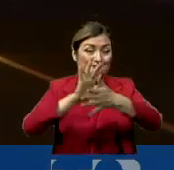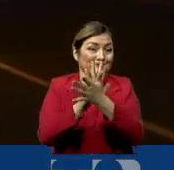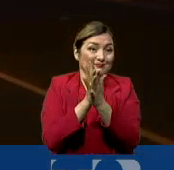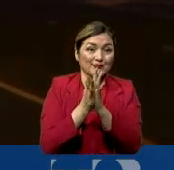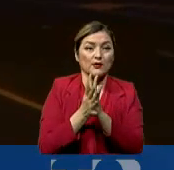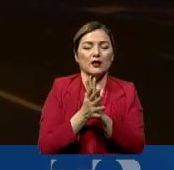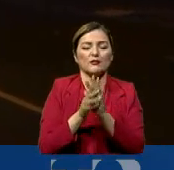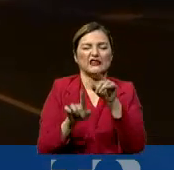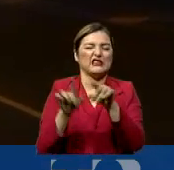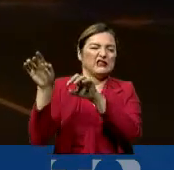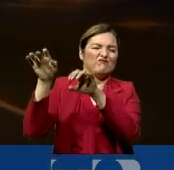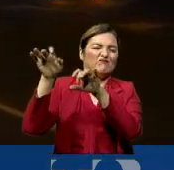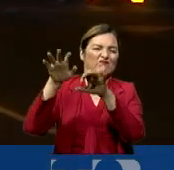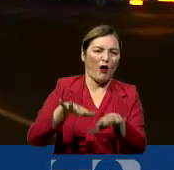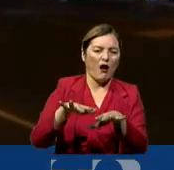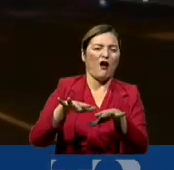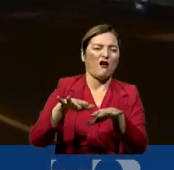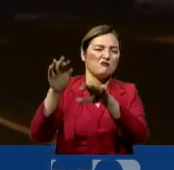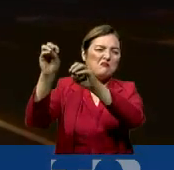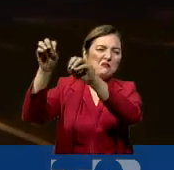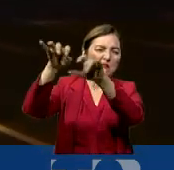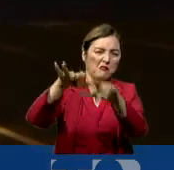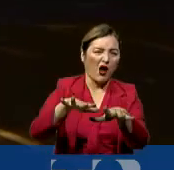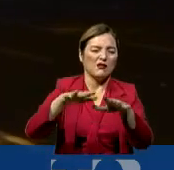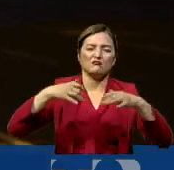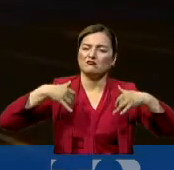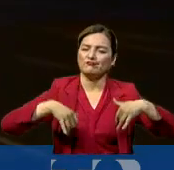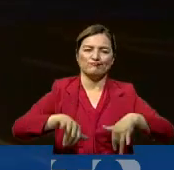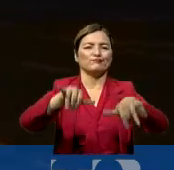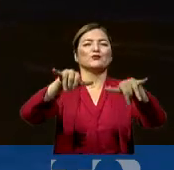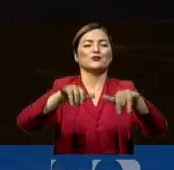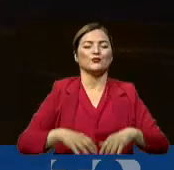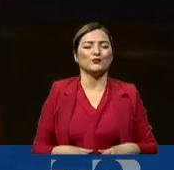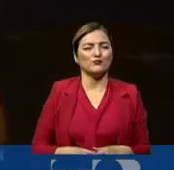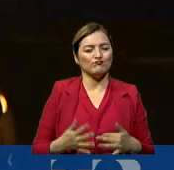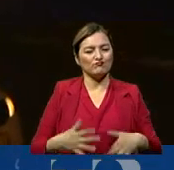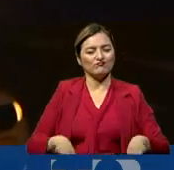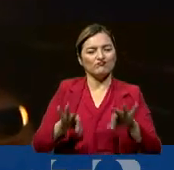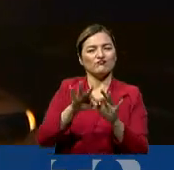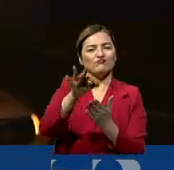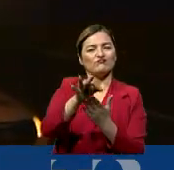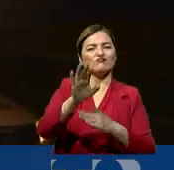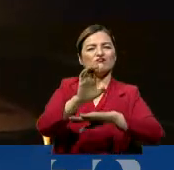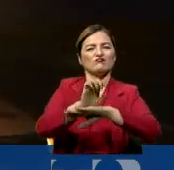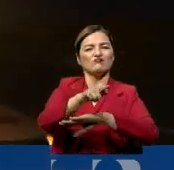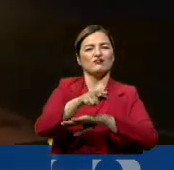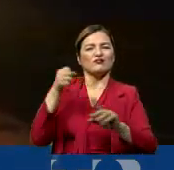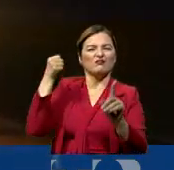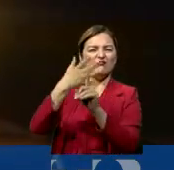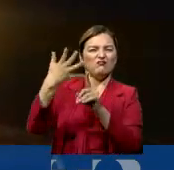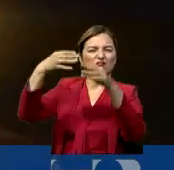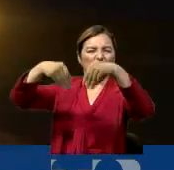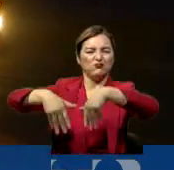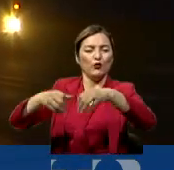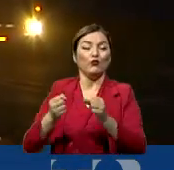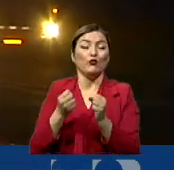aún deslizamientos de tierra y derrumbes en esta importante zona del país, que como les manifestamos es una de las más golpeadas por